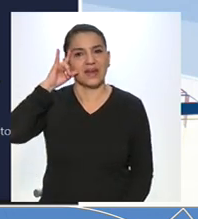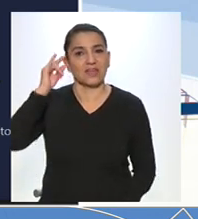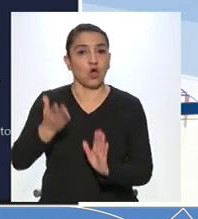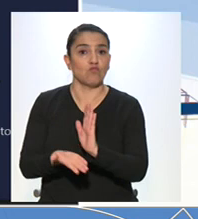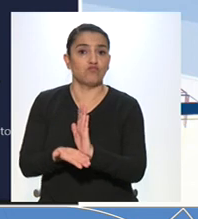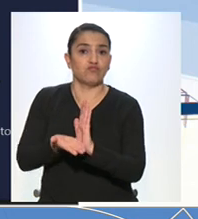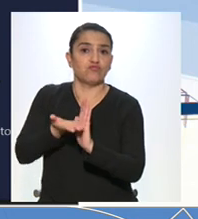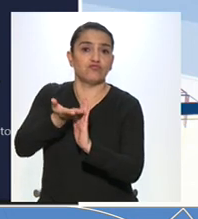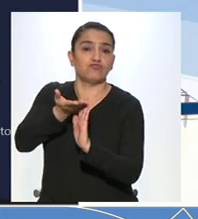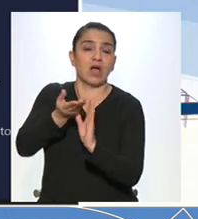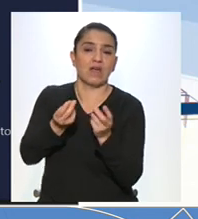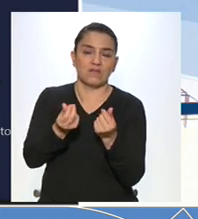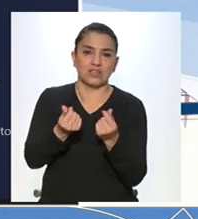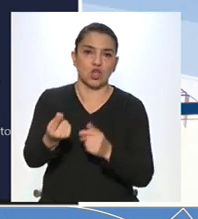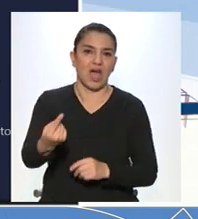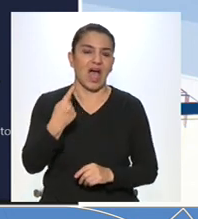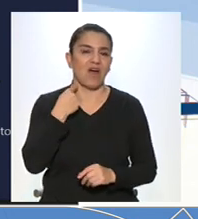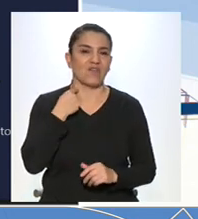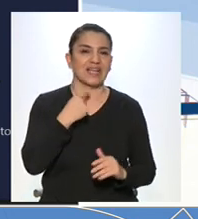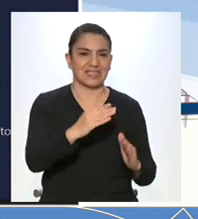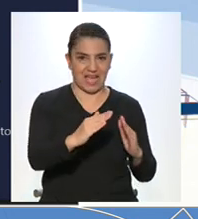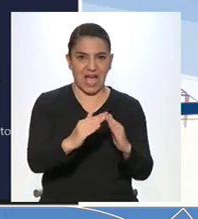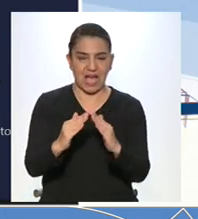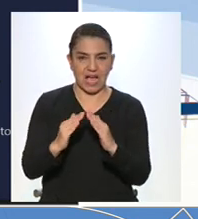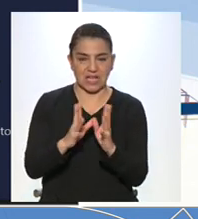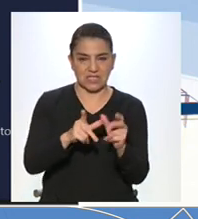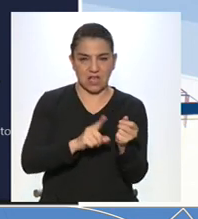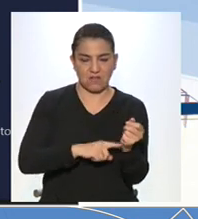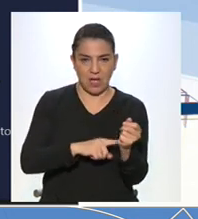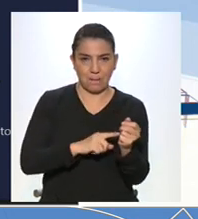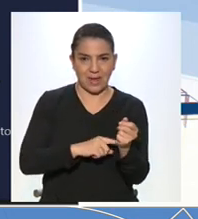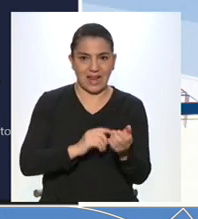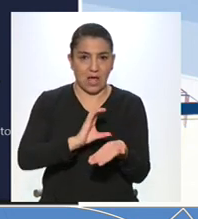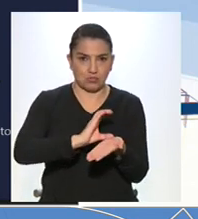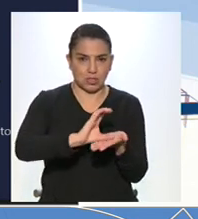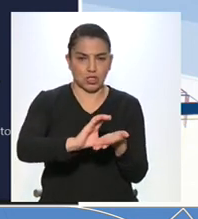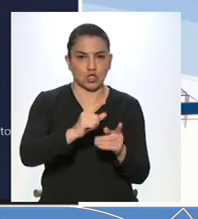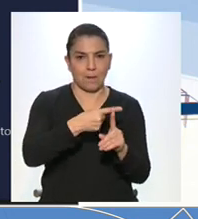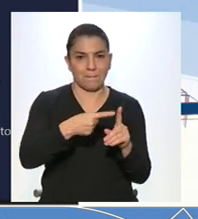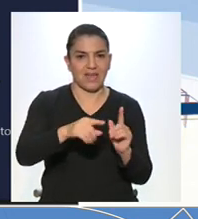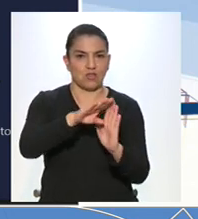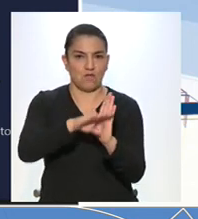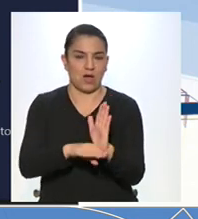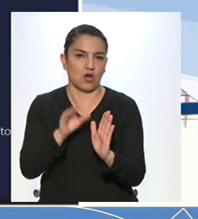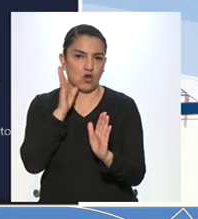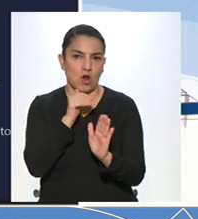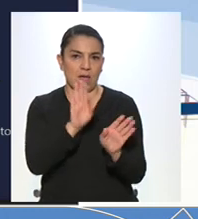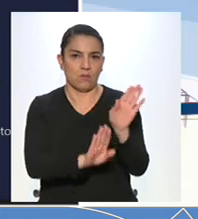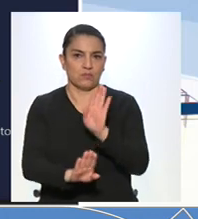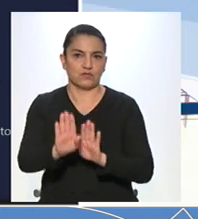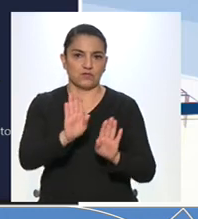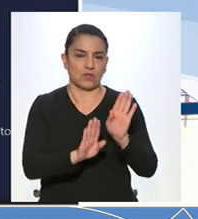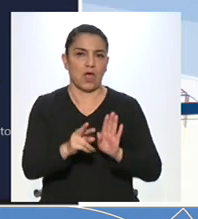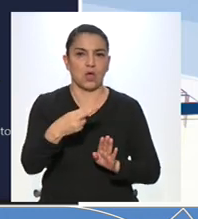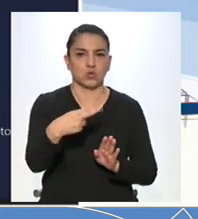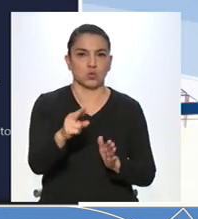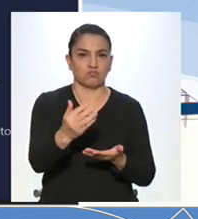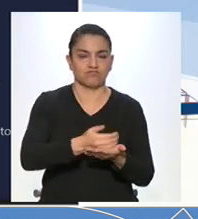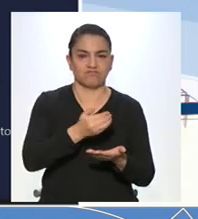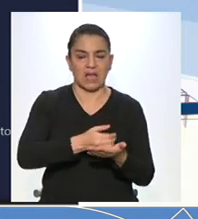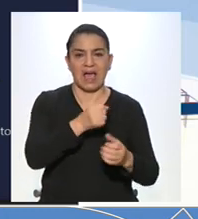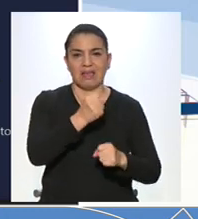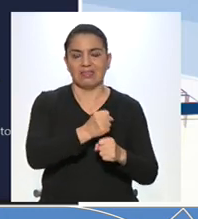perjudica especialmente a los hogares de ingresos medios y bajos que no poseen los mecanismos de protección de su poder adquisitivo y sus